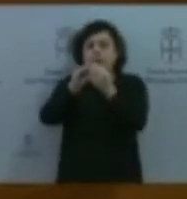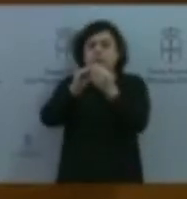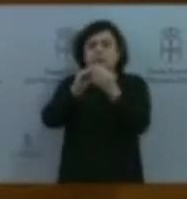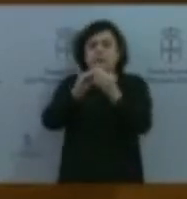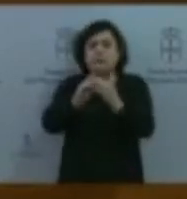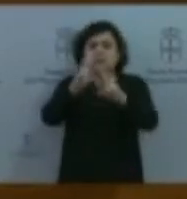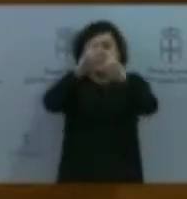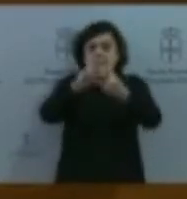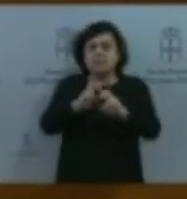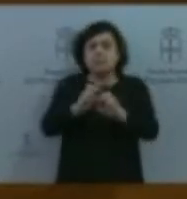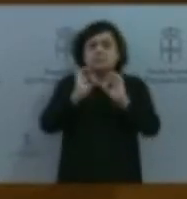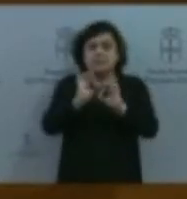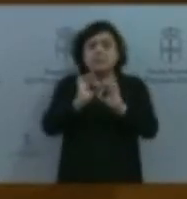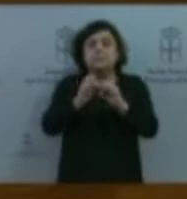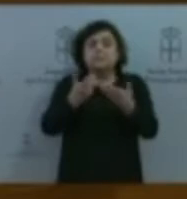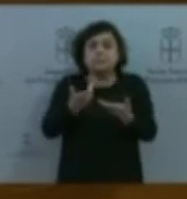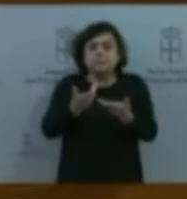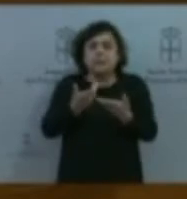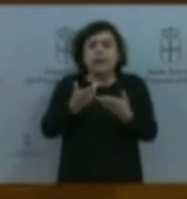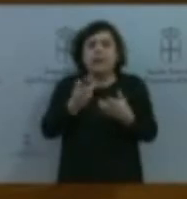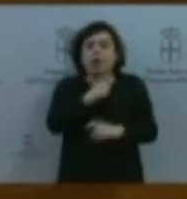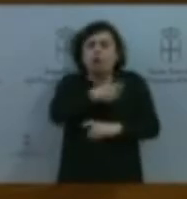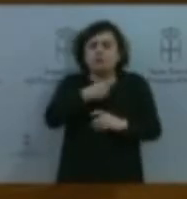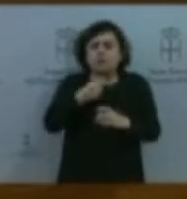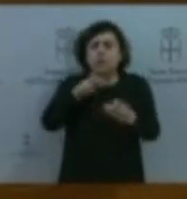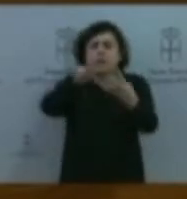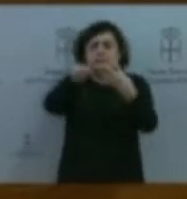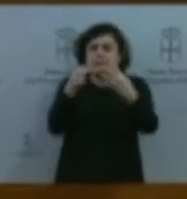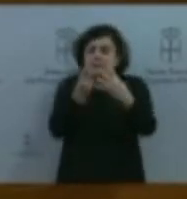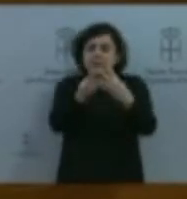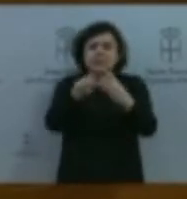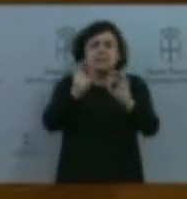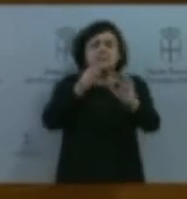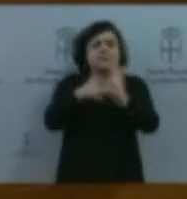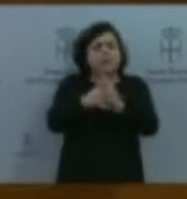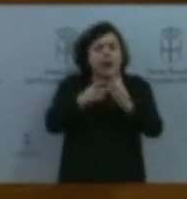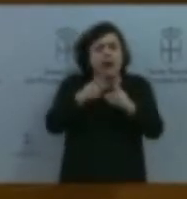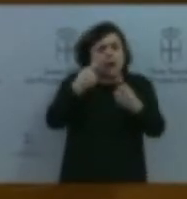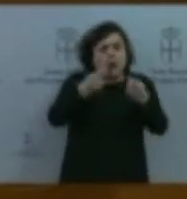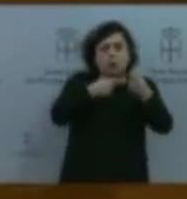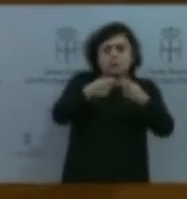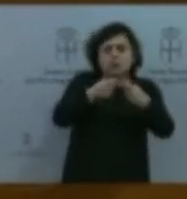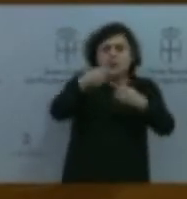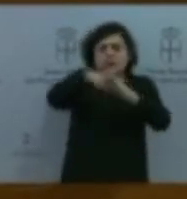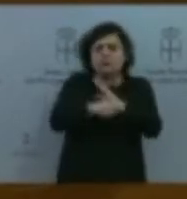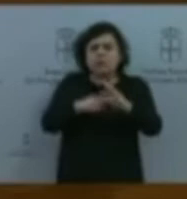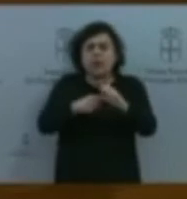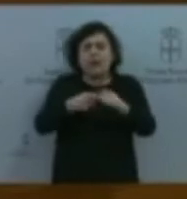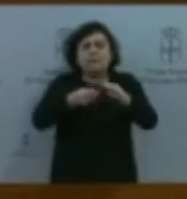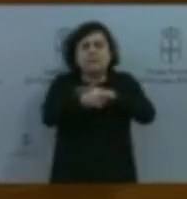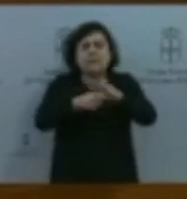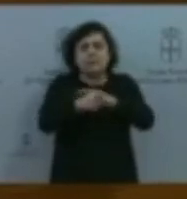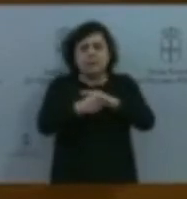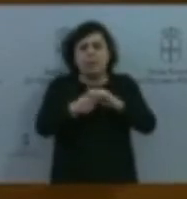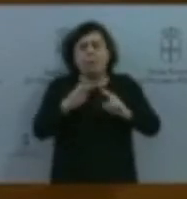O sea, el órgano que tiene que investigar la corrupción en Asturias, dentro de la función pública, lleva 2 años paralizado. Después de aprobarse una